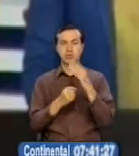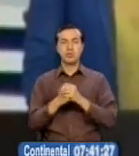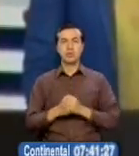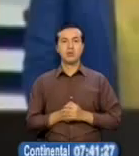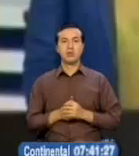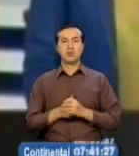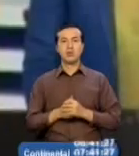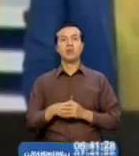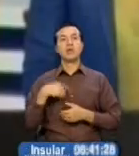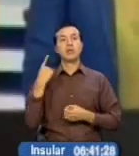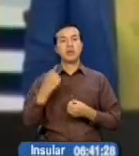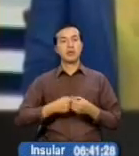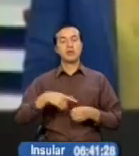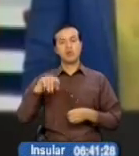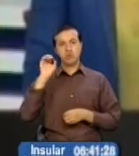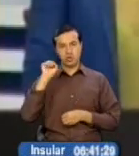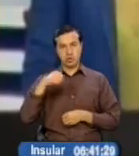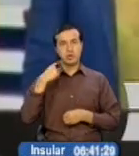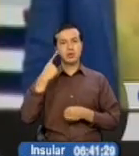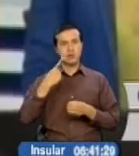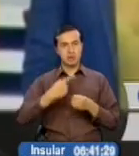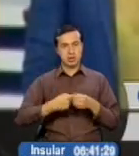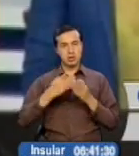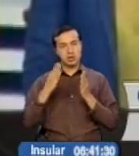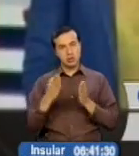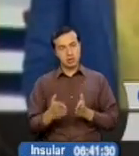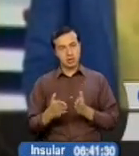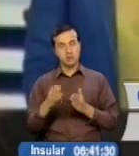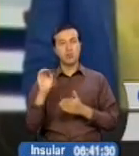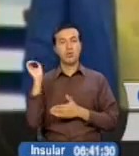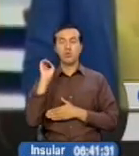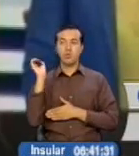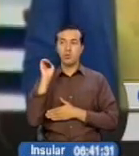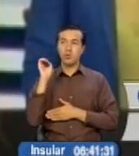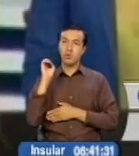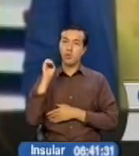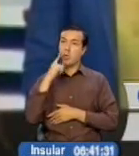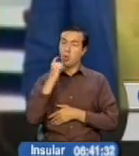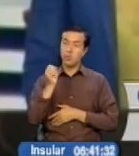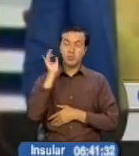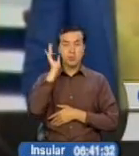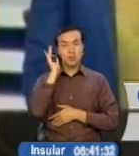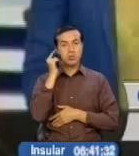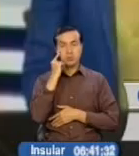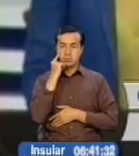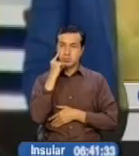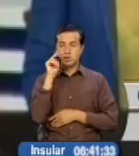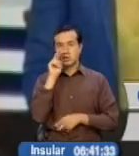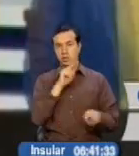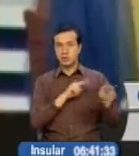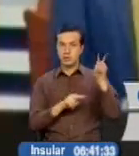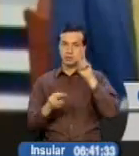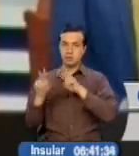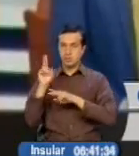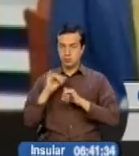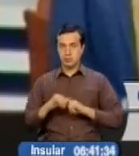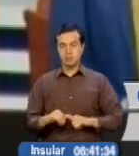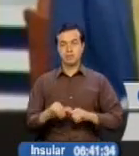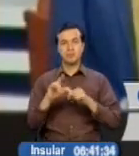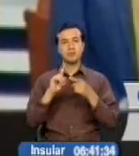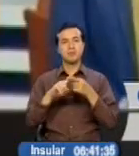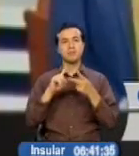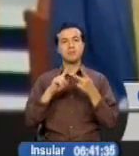va a ser de Quito, sí. Puede ser un quiteño, puede ser una quiteña. Esto estamos evaluándolo todavía bajo